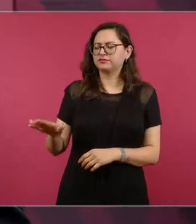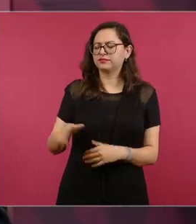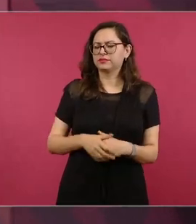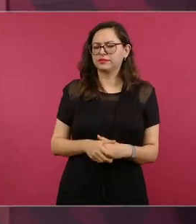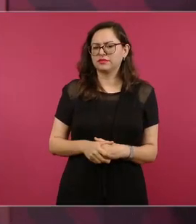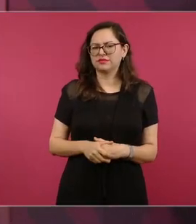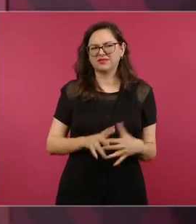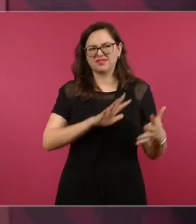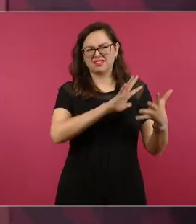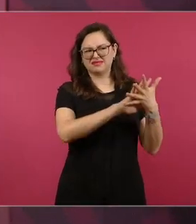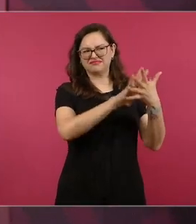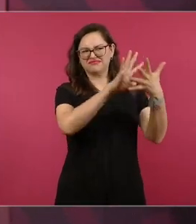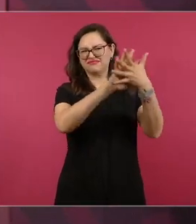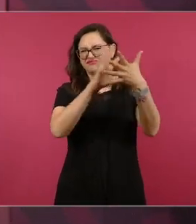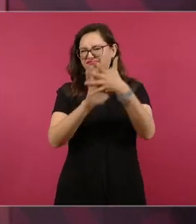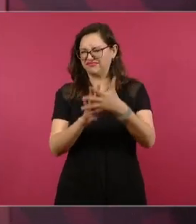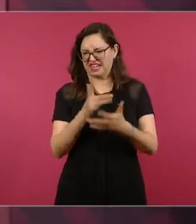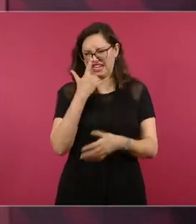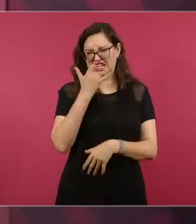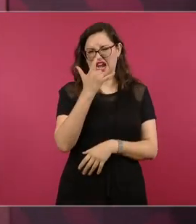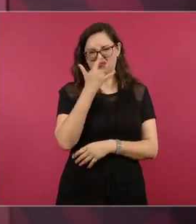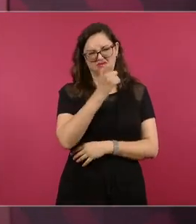una investigación sobre esto